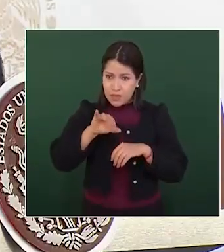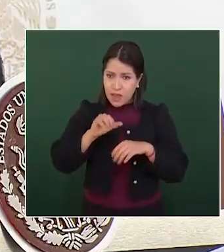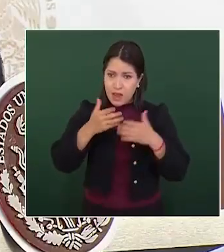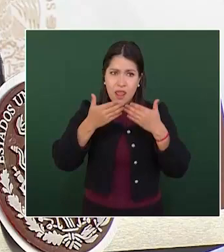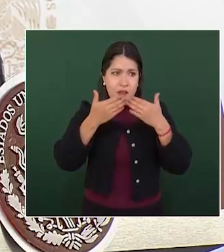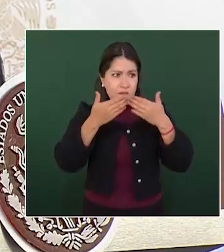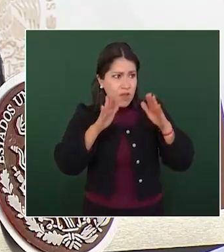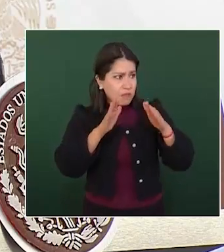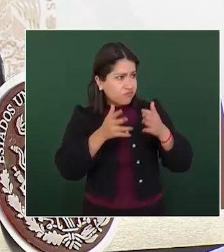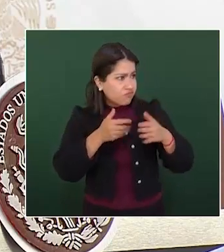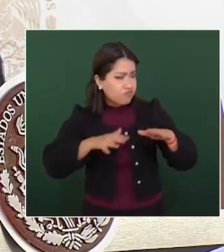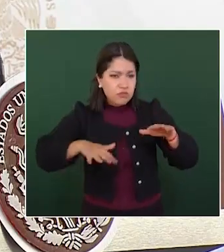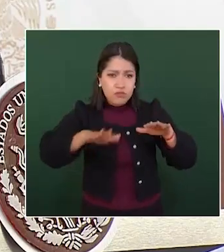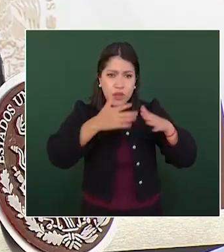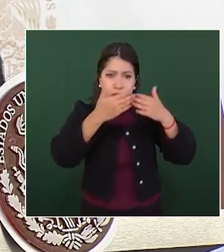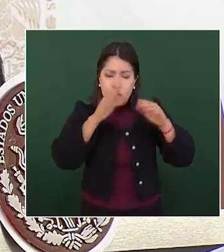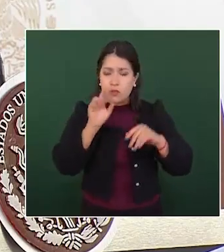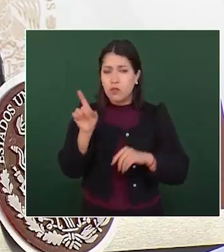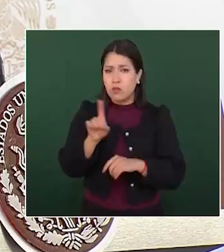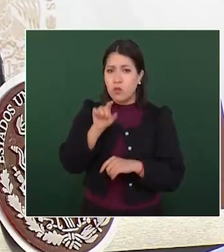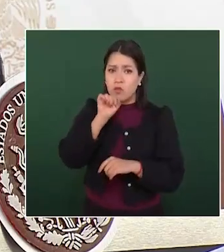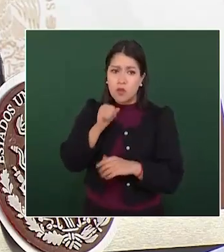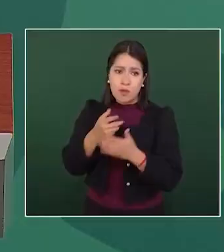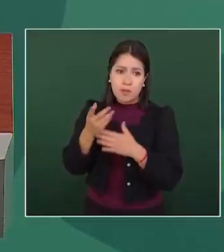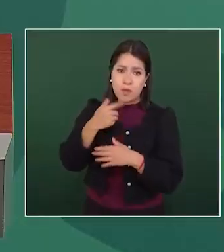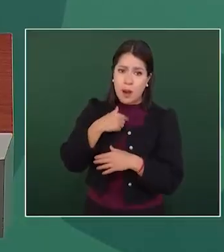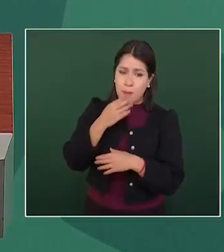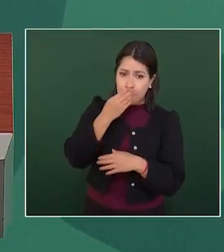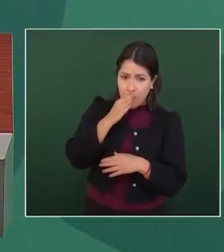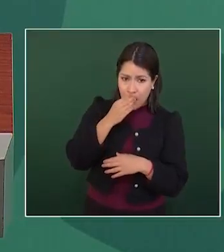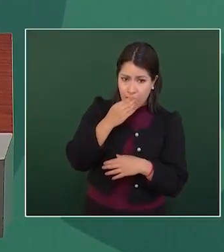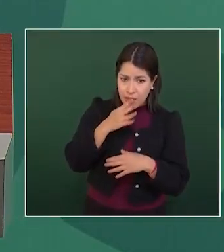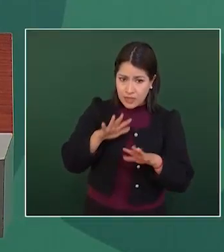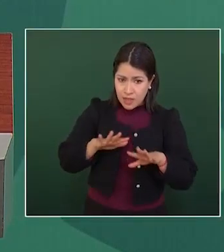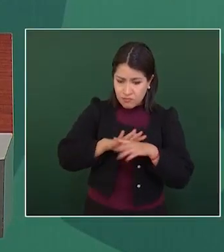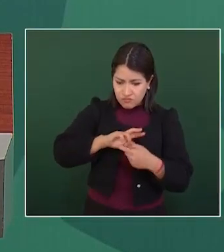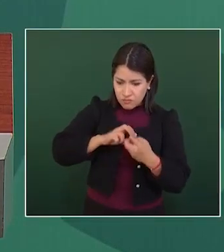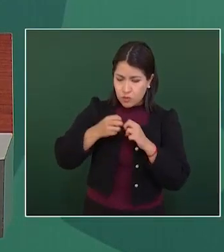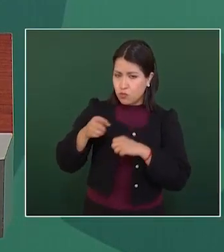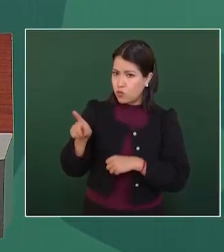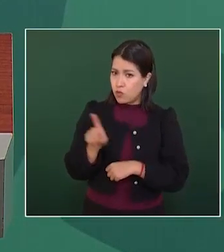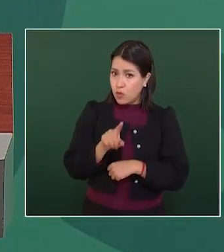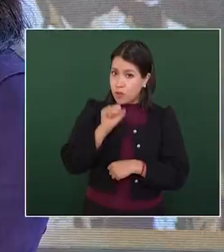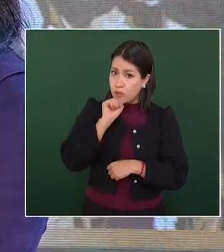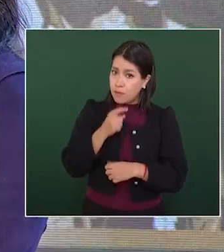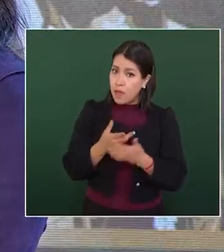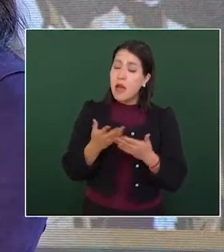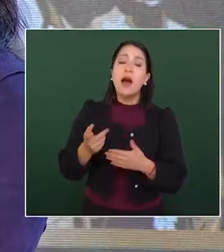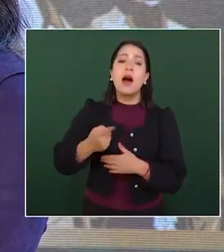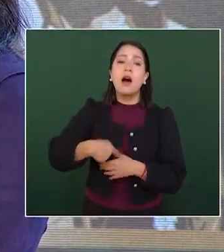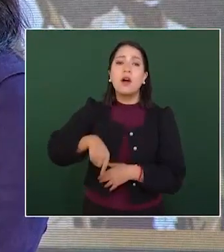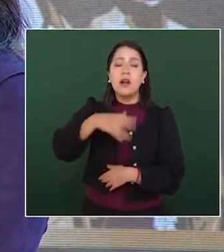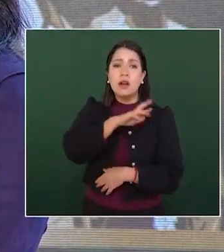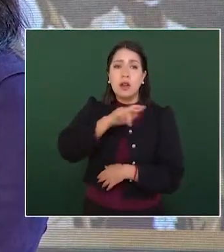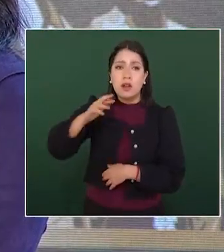fracking y maíz genéticamente modificado. Reconocemos que quienes realmente tienen la vocación del cuidado de la madre